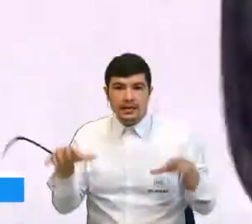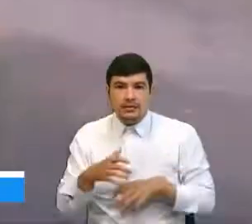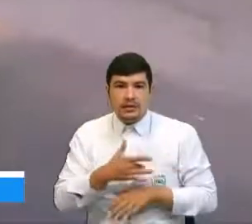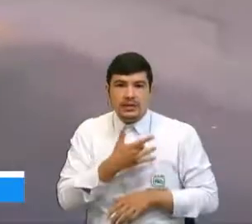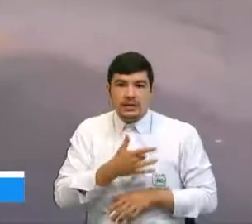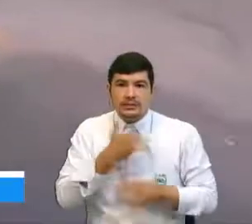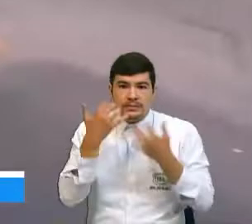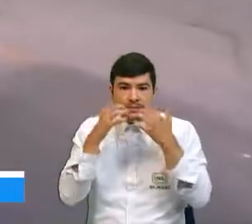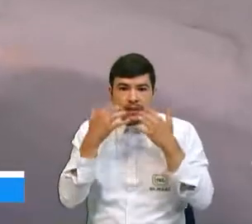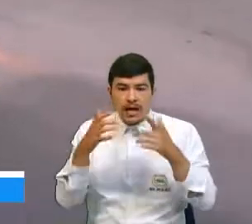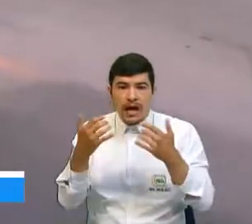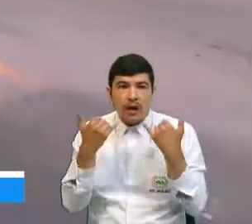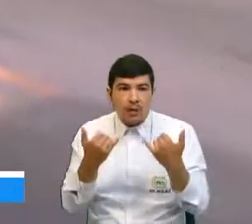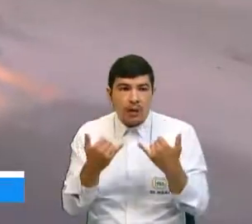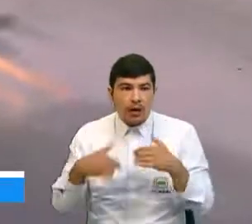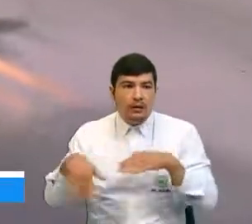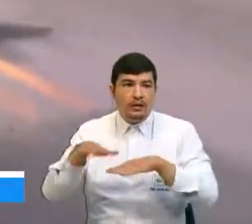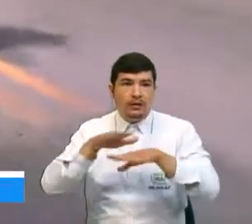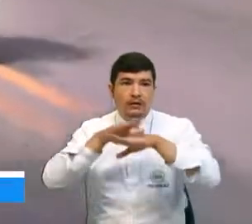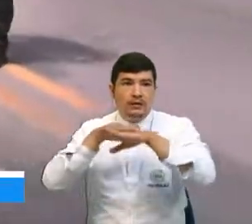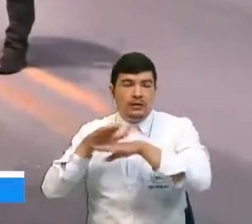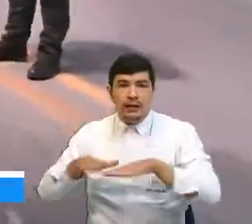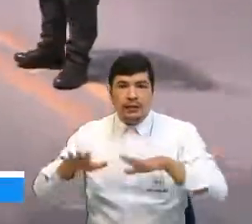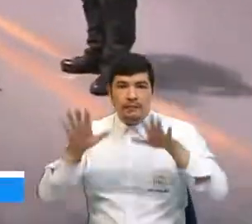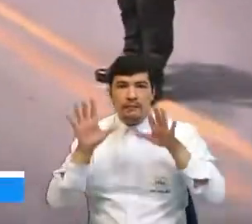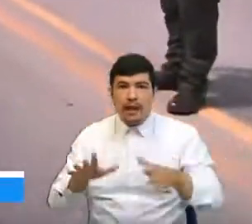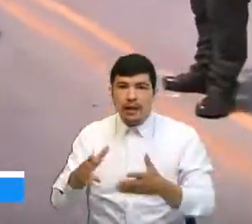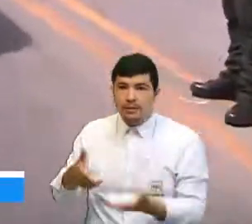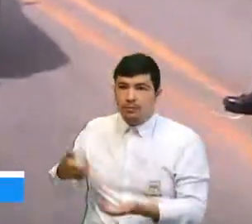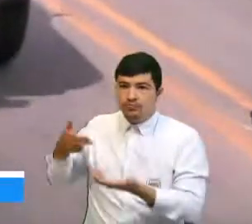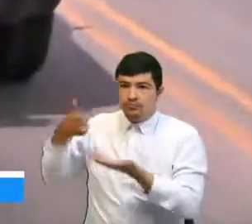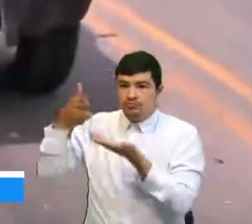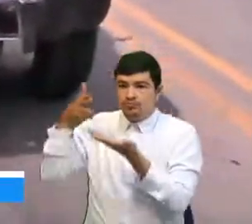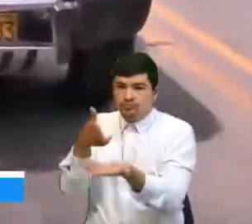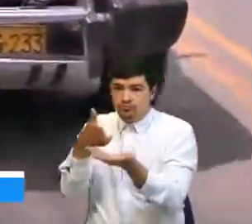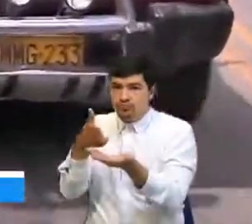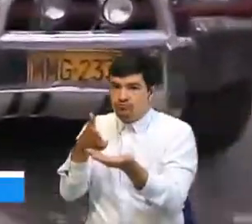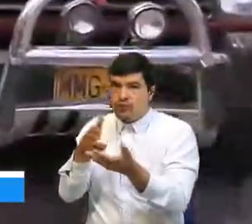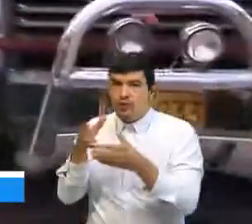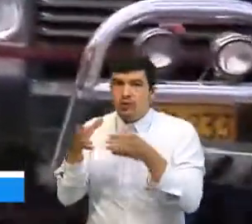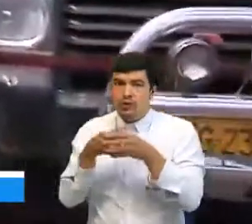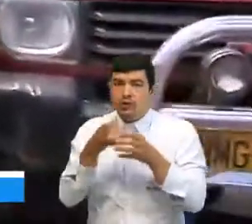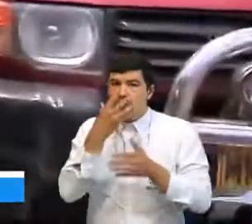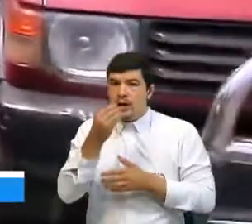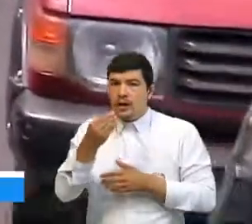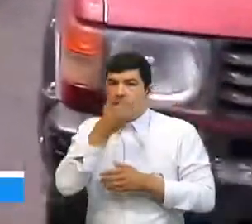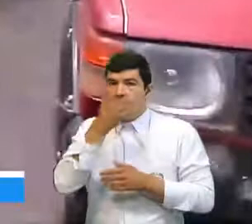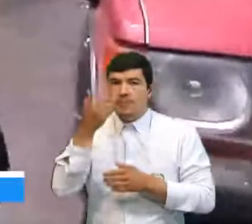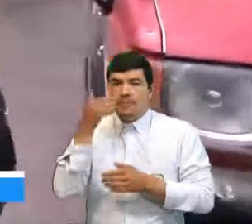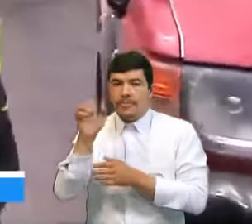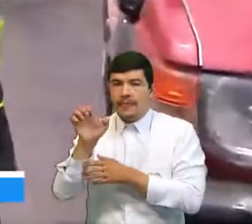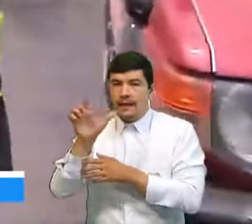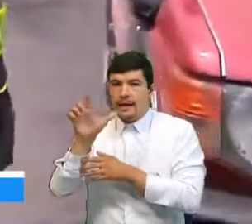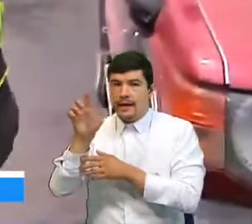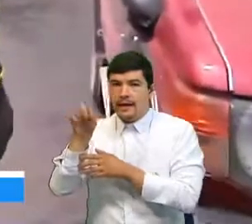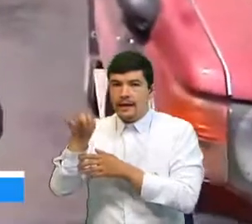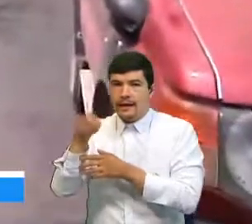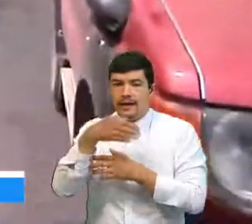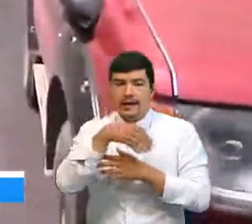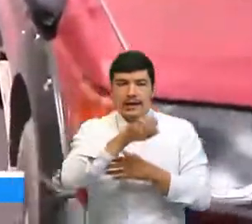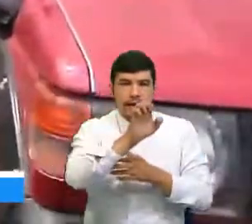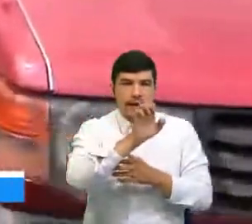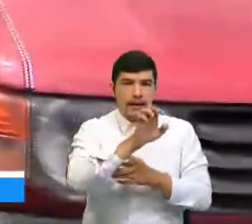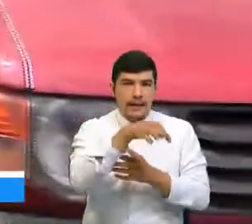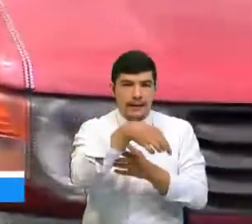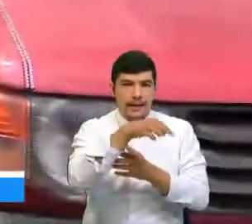región por este anuncio de paro armado por la guerrilla del ELN y del EPL también. Los